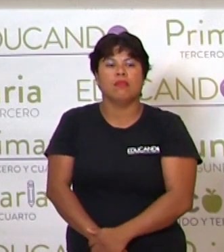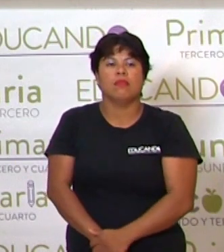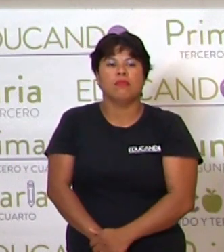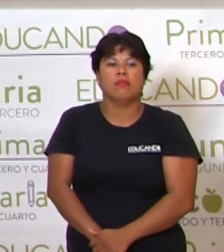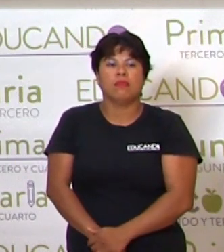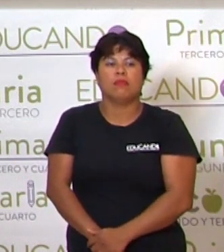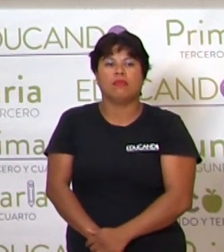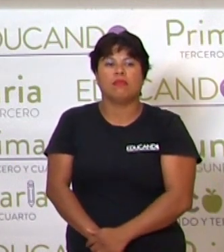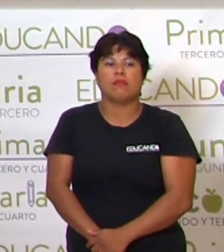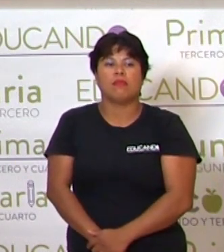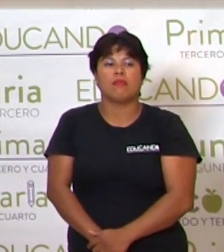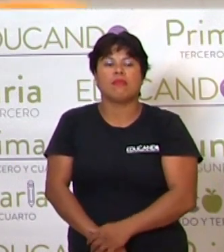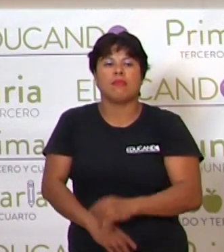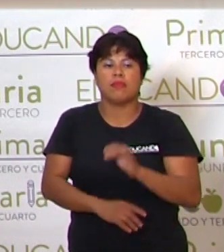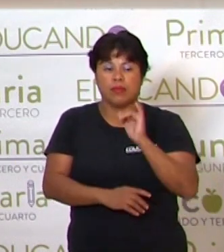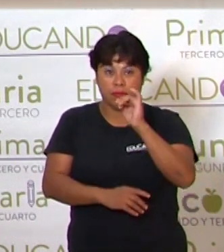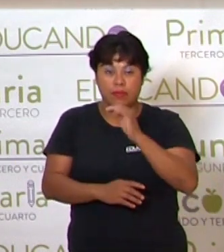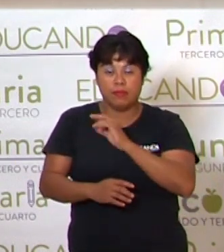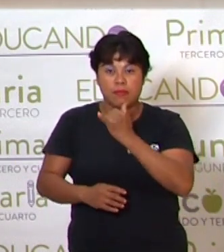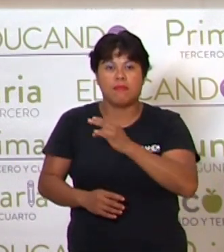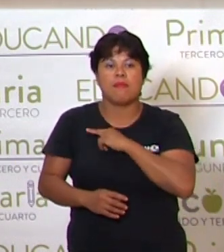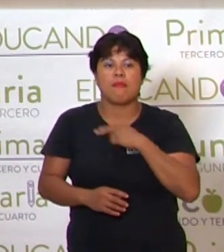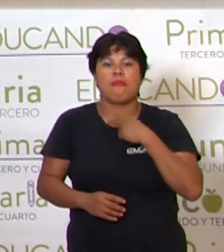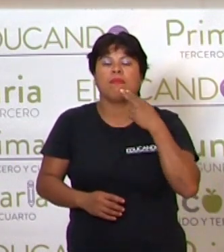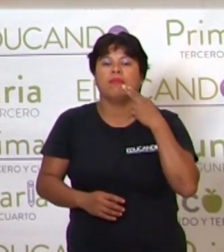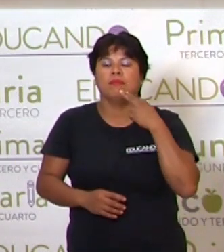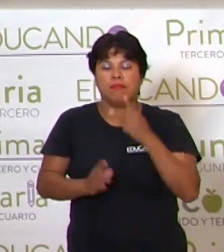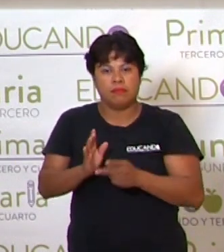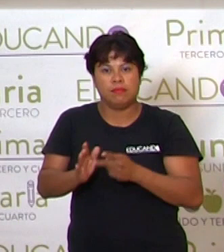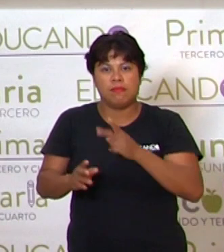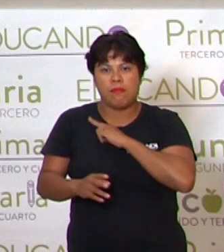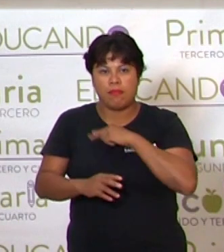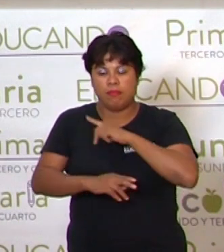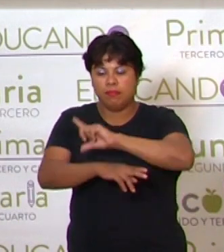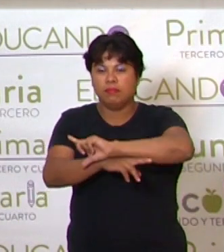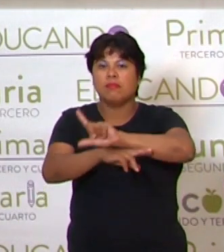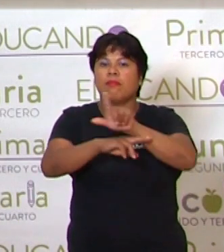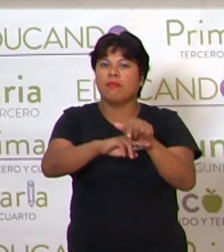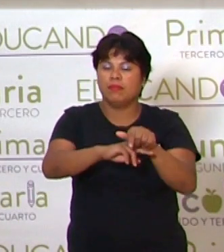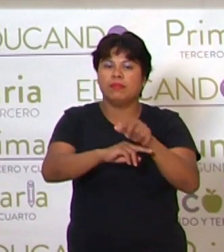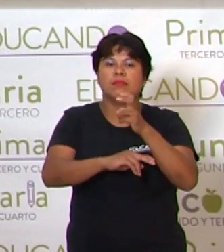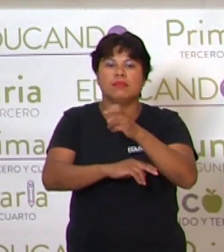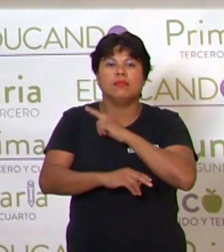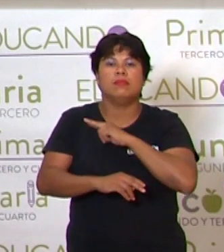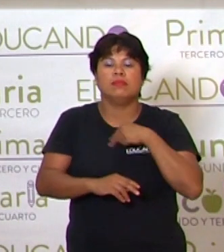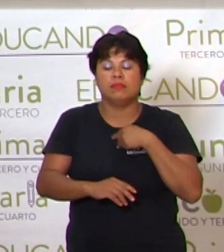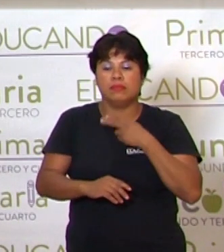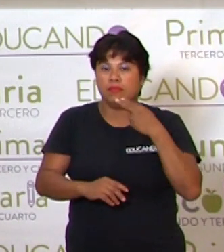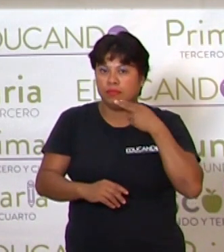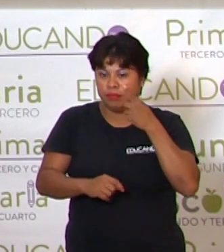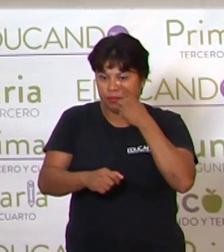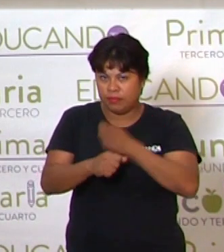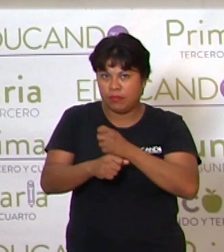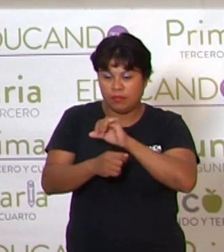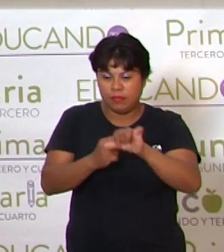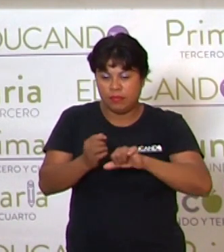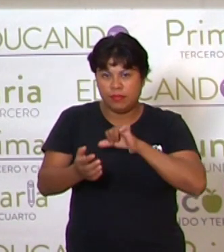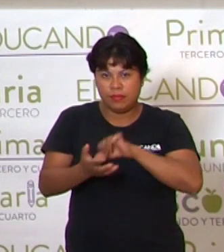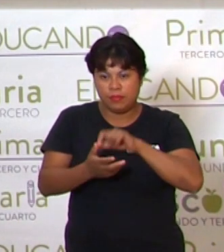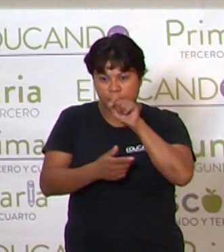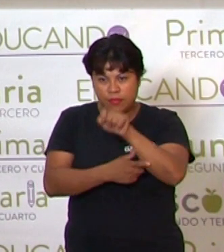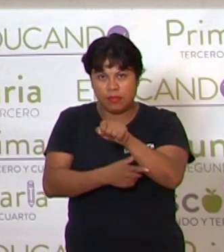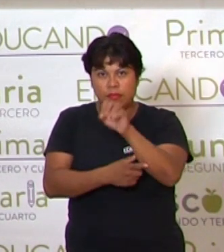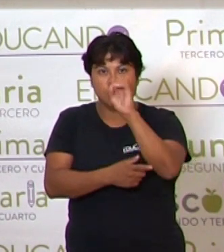CBF. ¿Sí? Y vamos a utilizar otra vez nuestro transportador. Ubicamos el centro, el